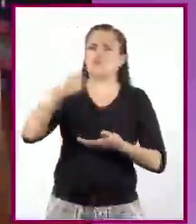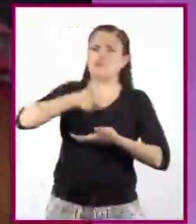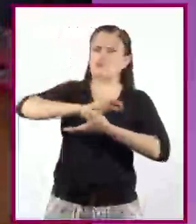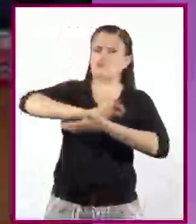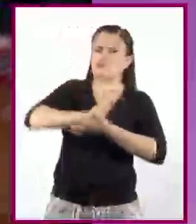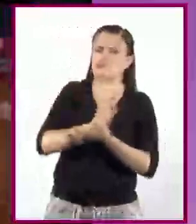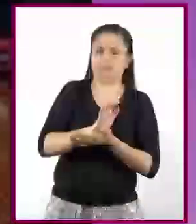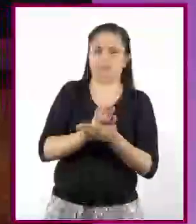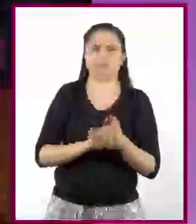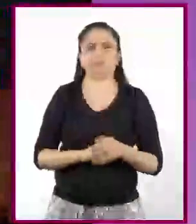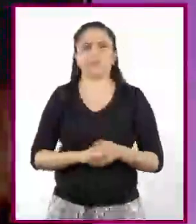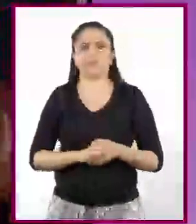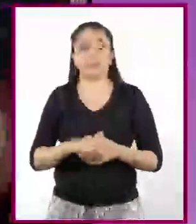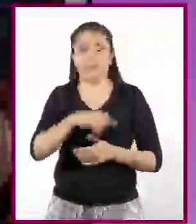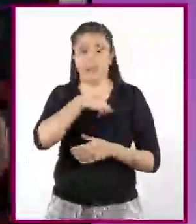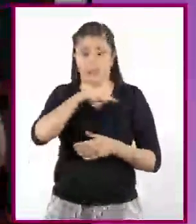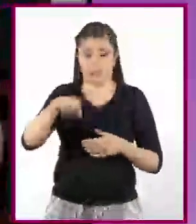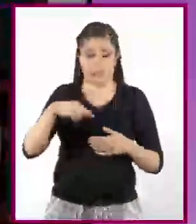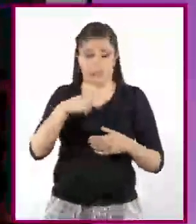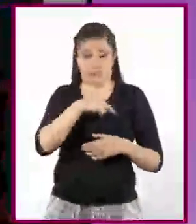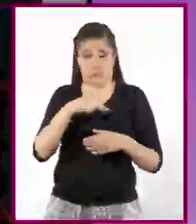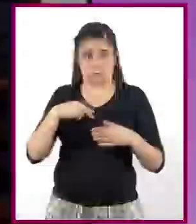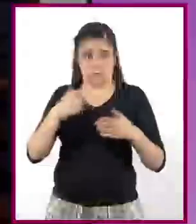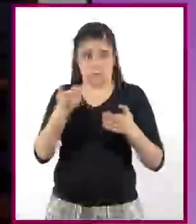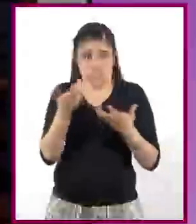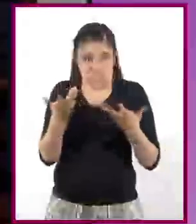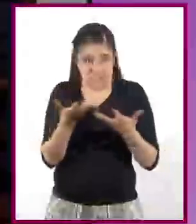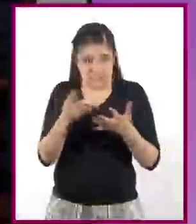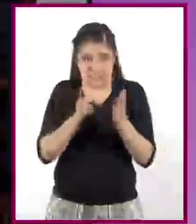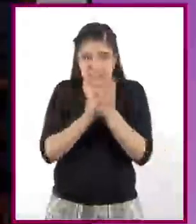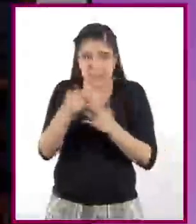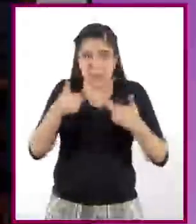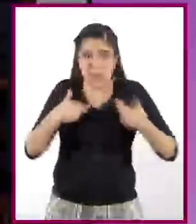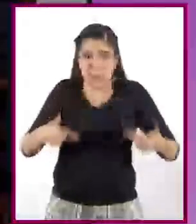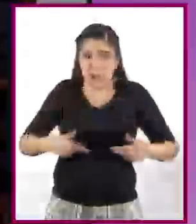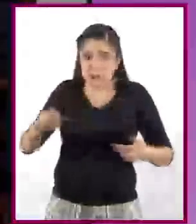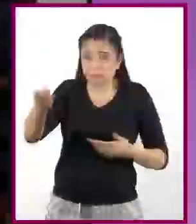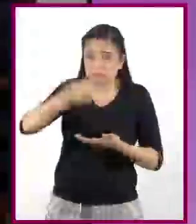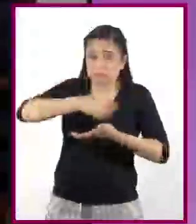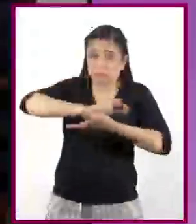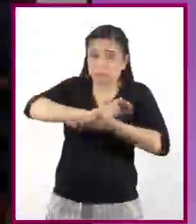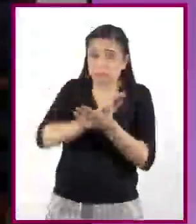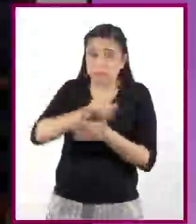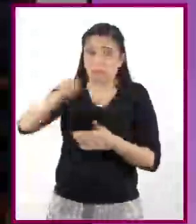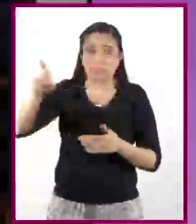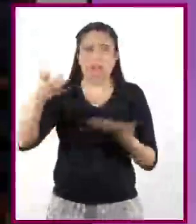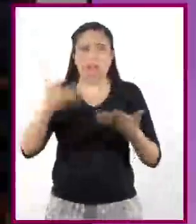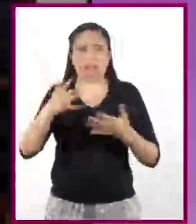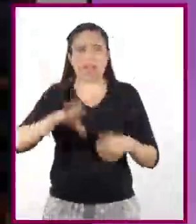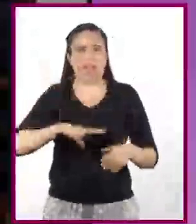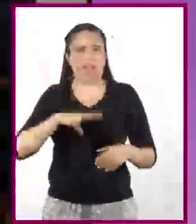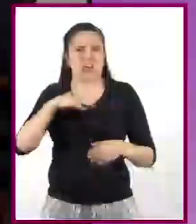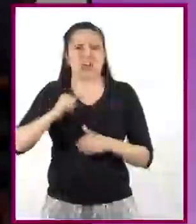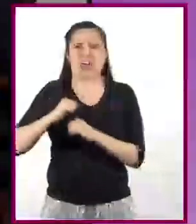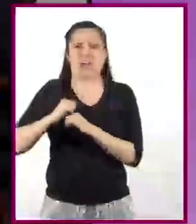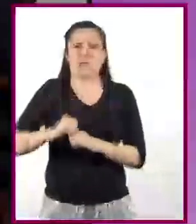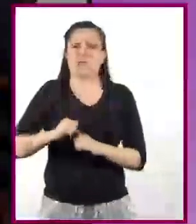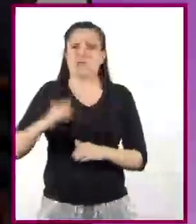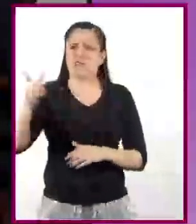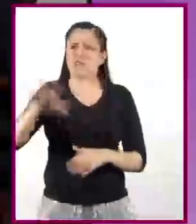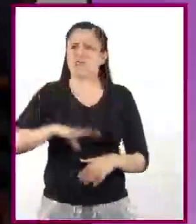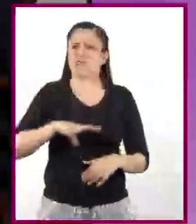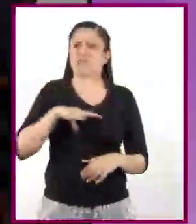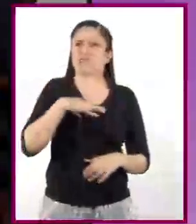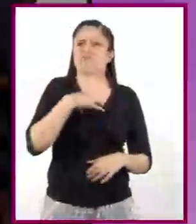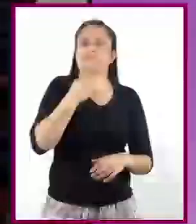derechos. Nuestros derechos humanos se violan cuando alguna autoridad abusa de su poder o cuando no